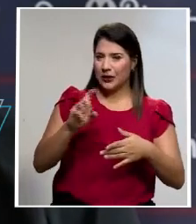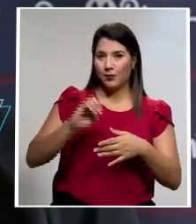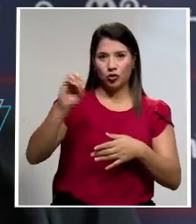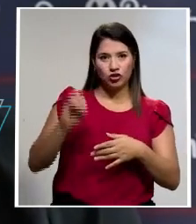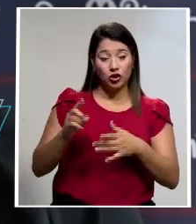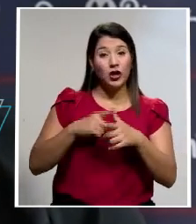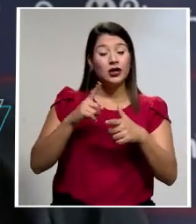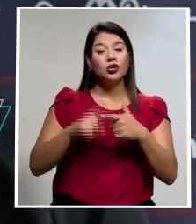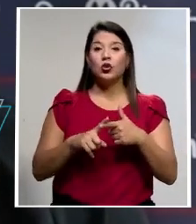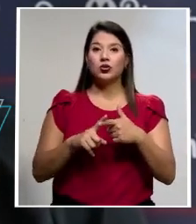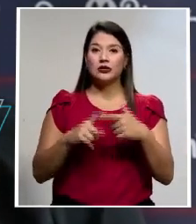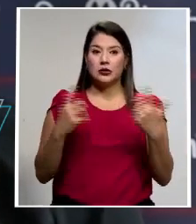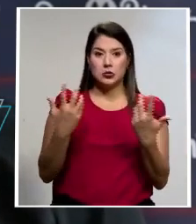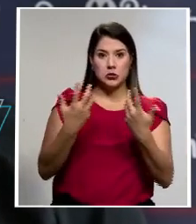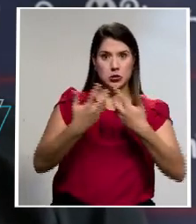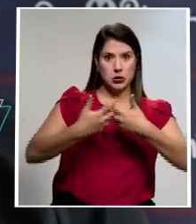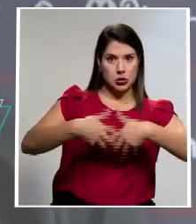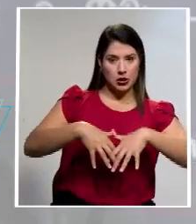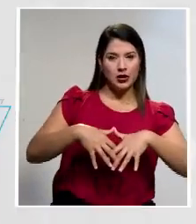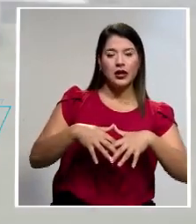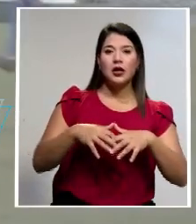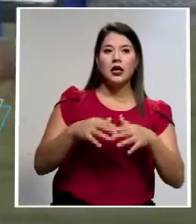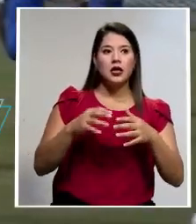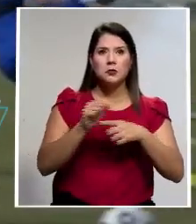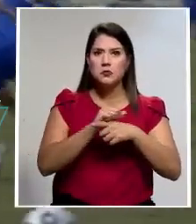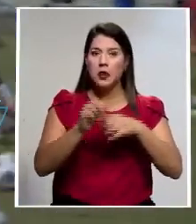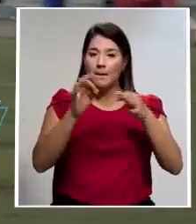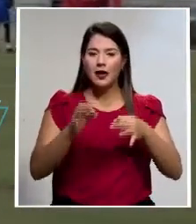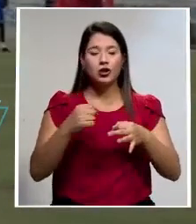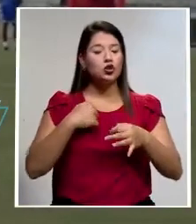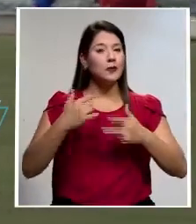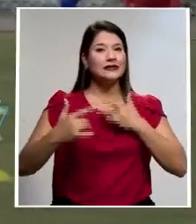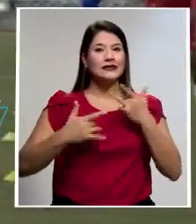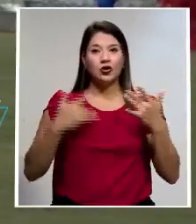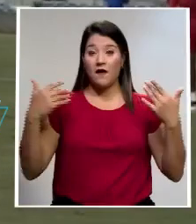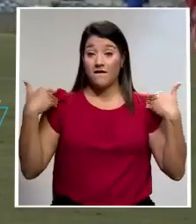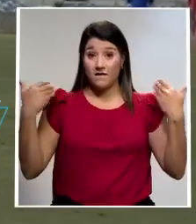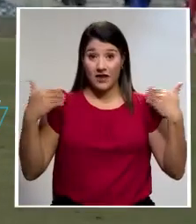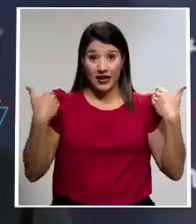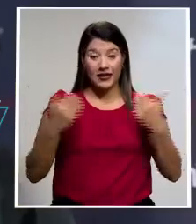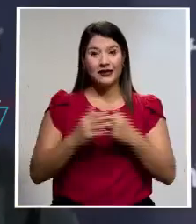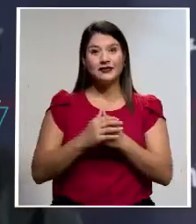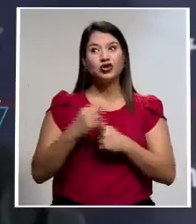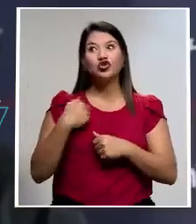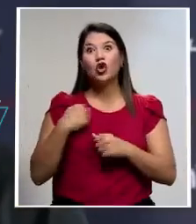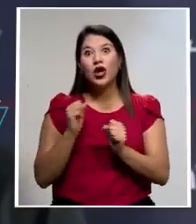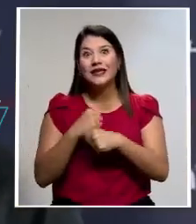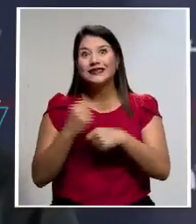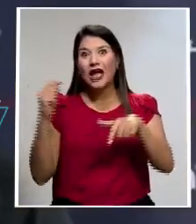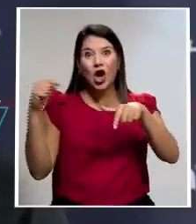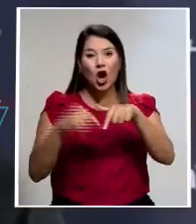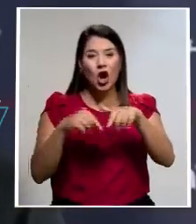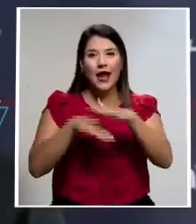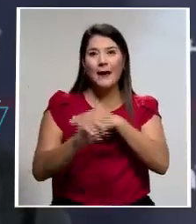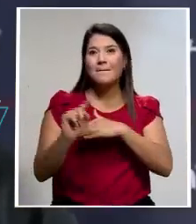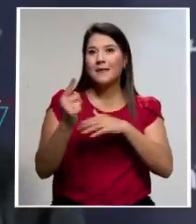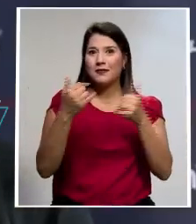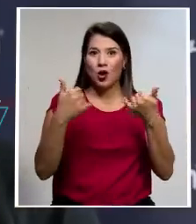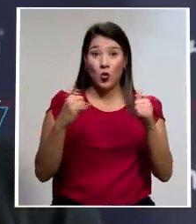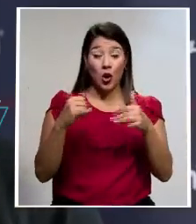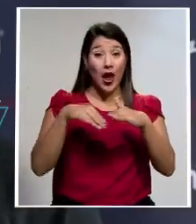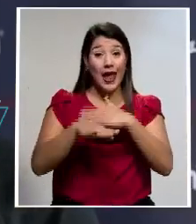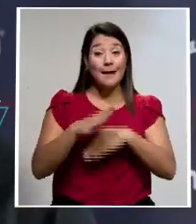está desarrollando en la cancha. Yo muy feliz, ¿verdad? Un gol en el primer partido. Primera Copa